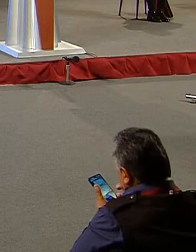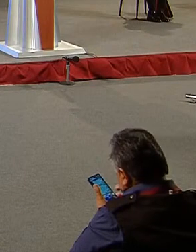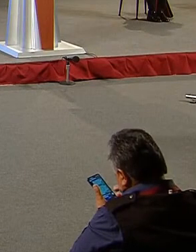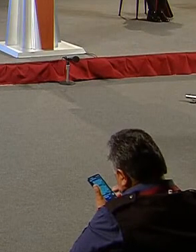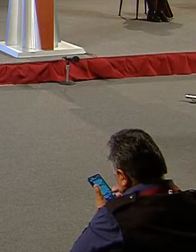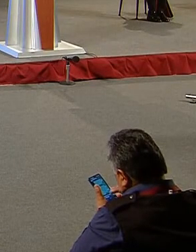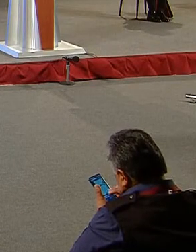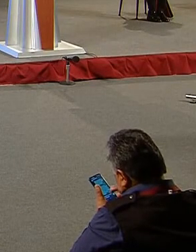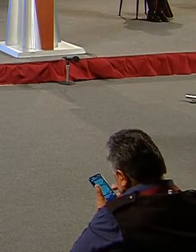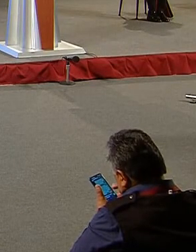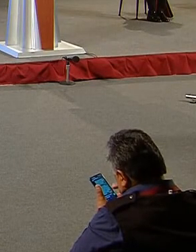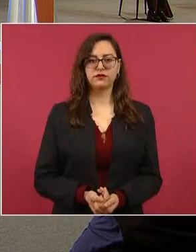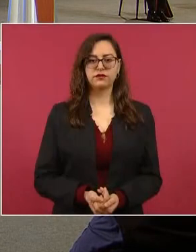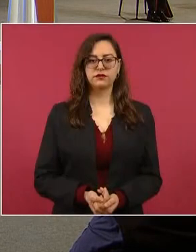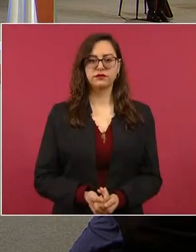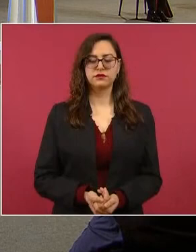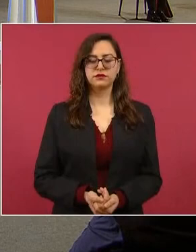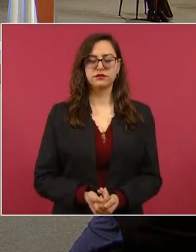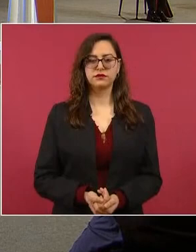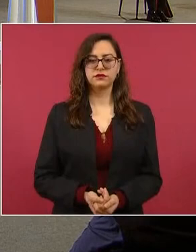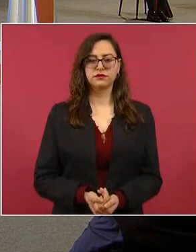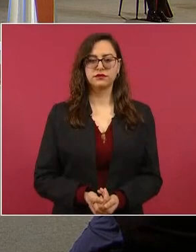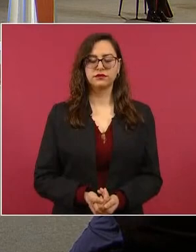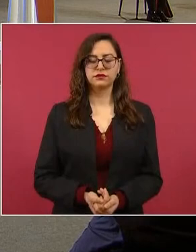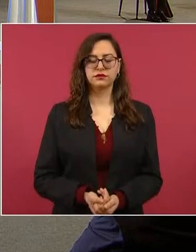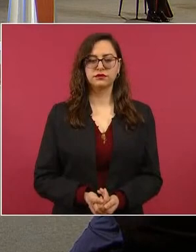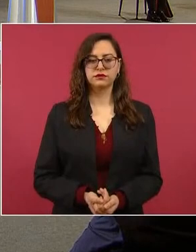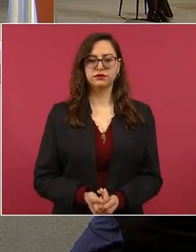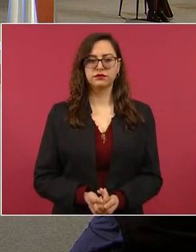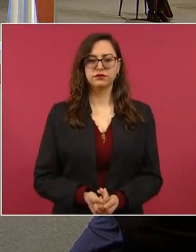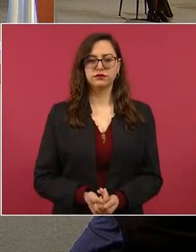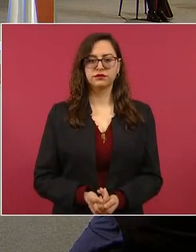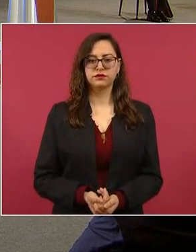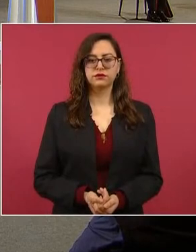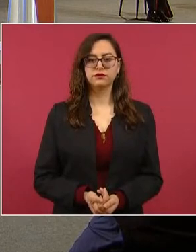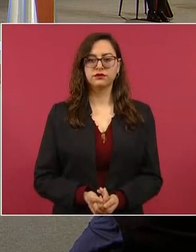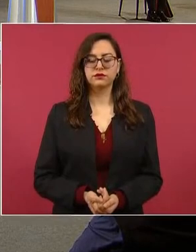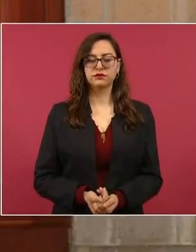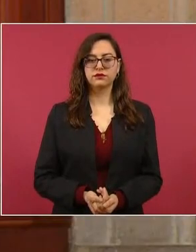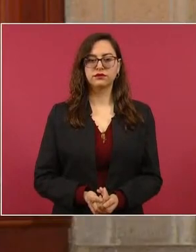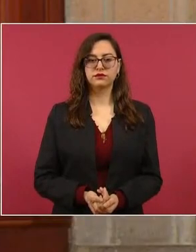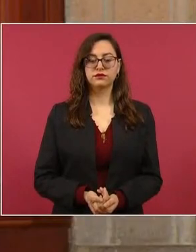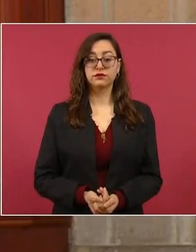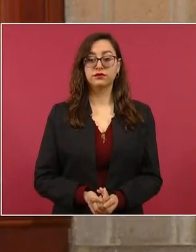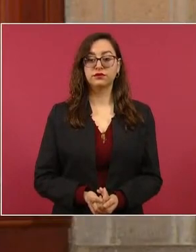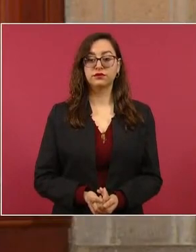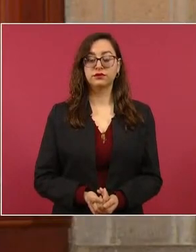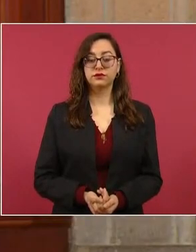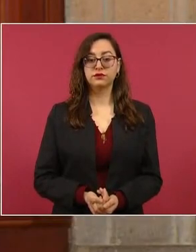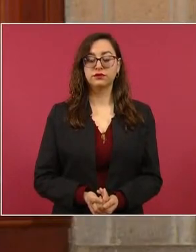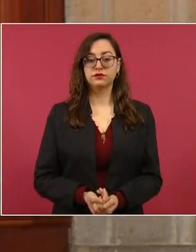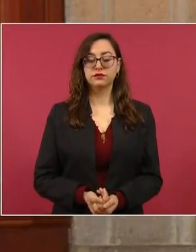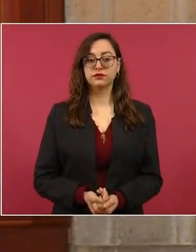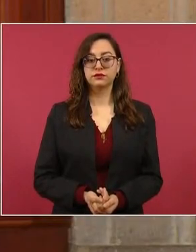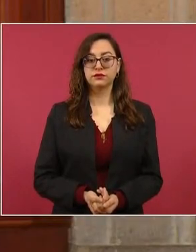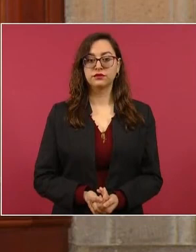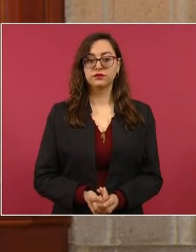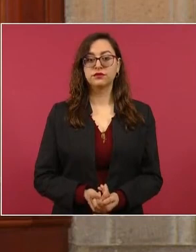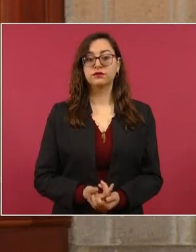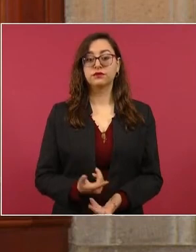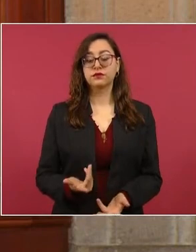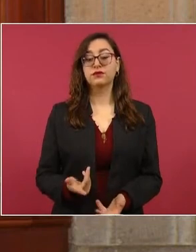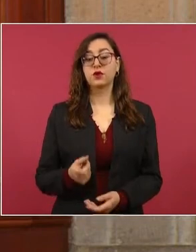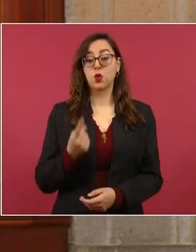drogas y equipos tácticos. Uno de los detenidos importantes en un nodo operativo de